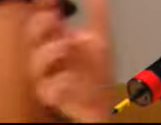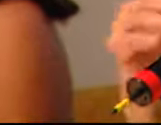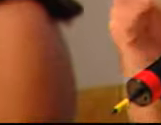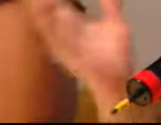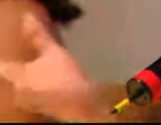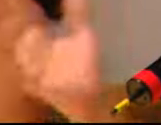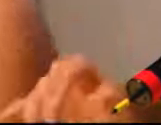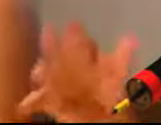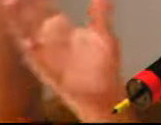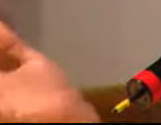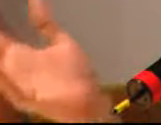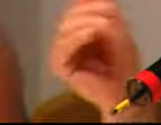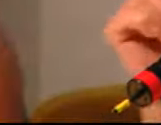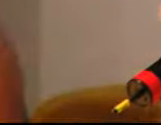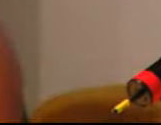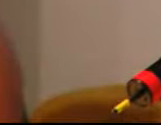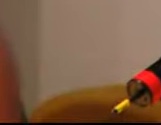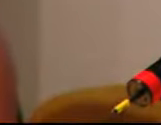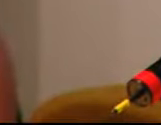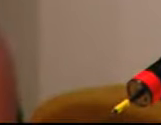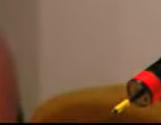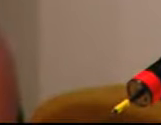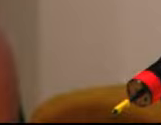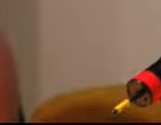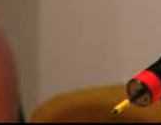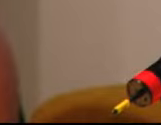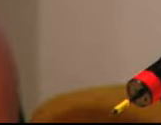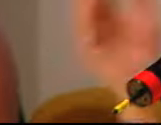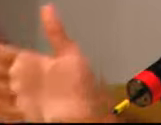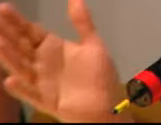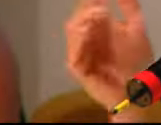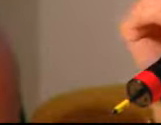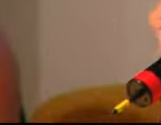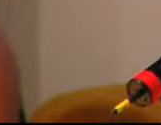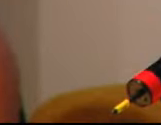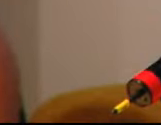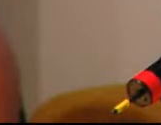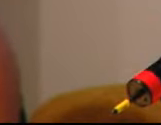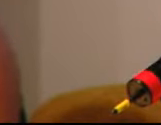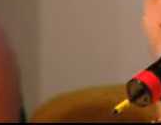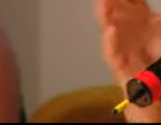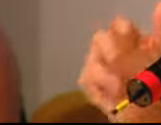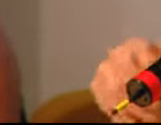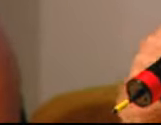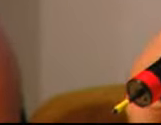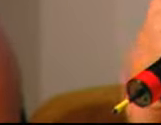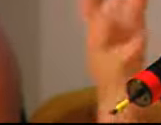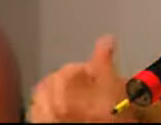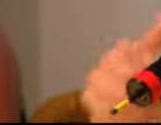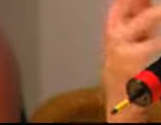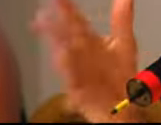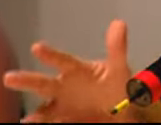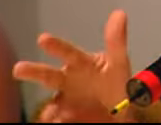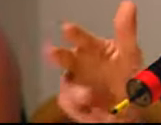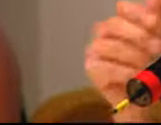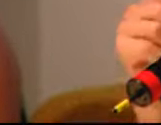que involucra a chicos y chicas rápidamente, no tiene juez, hay métodos